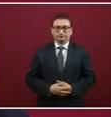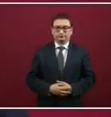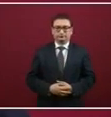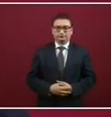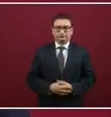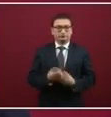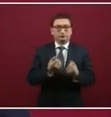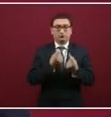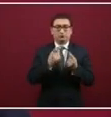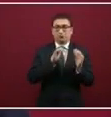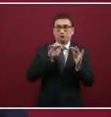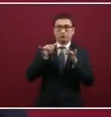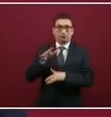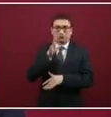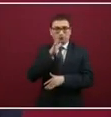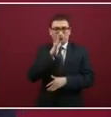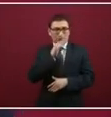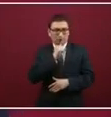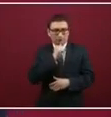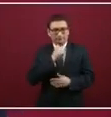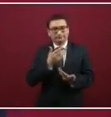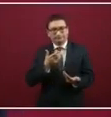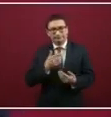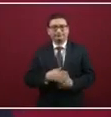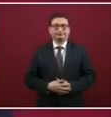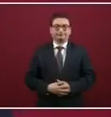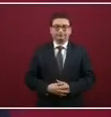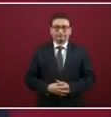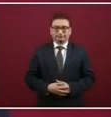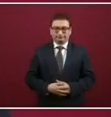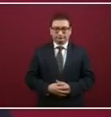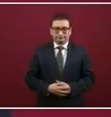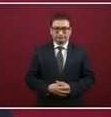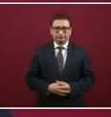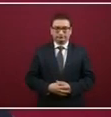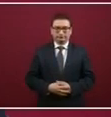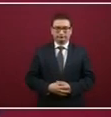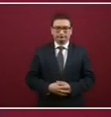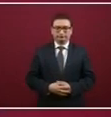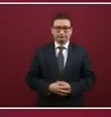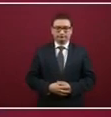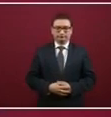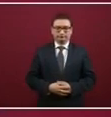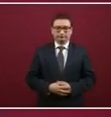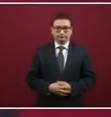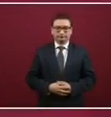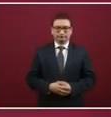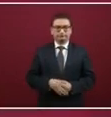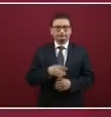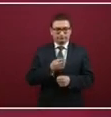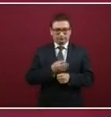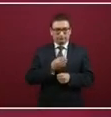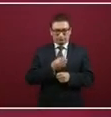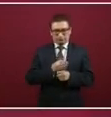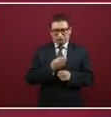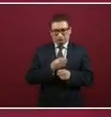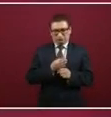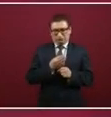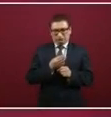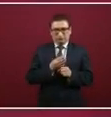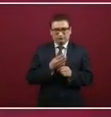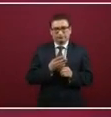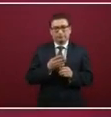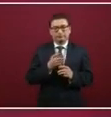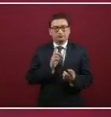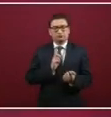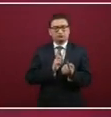pueden asistir, vamos a dedicar esta sesión, este